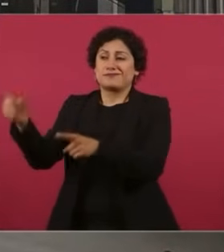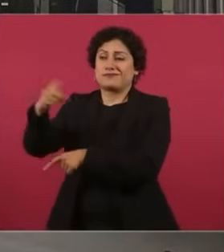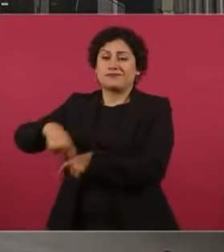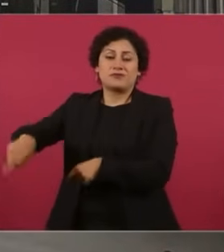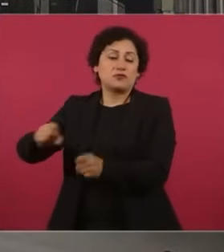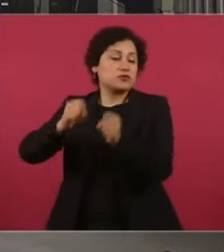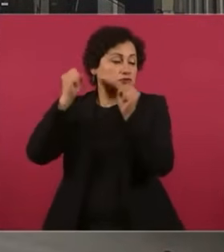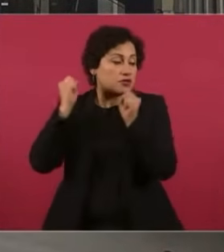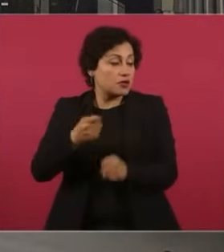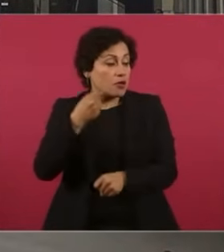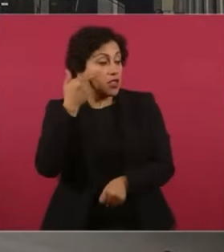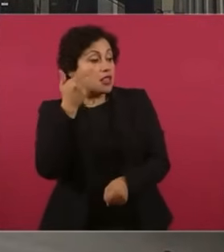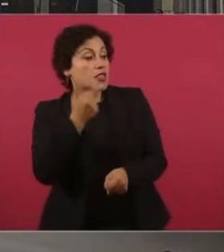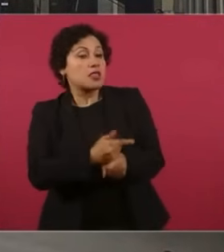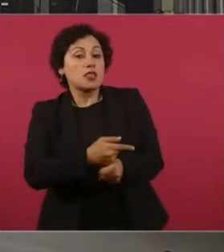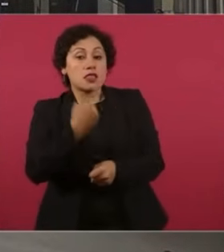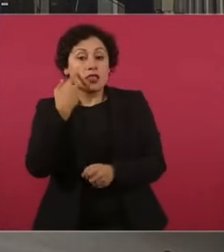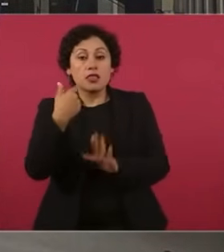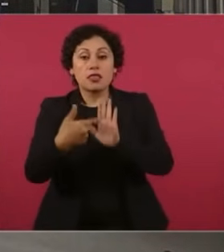etcétera. Pero